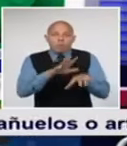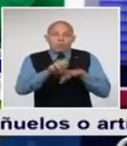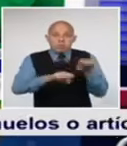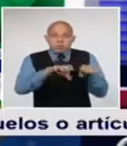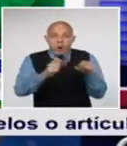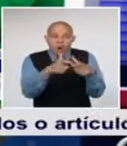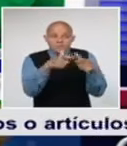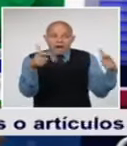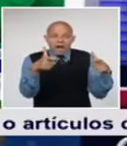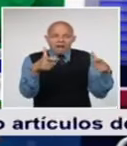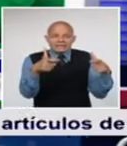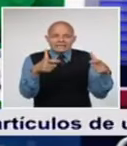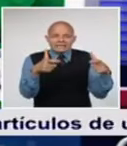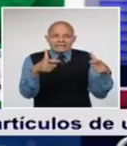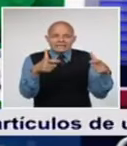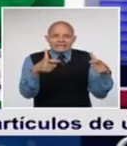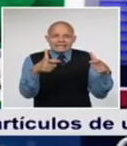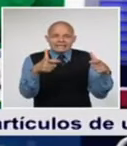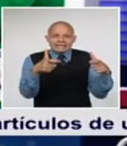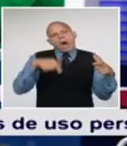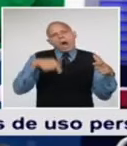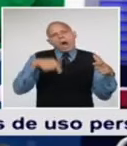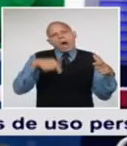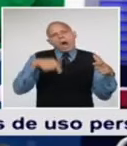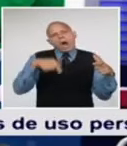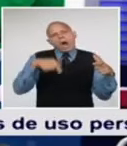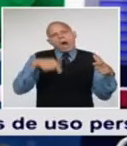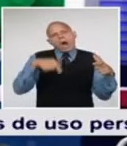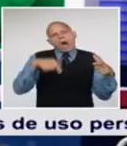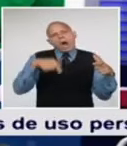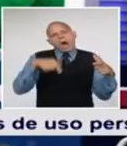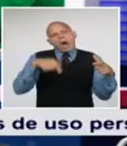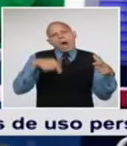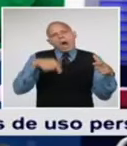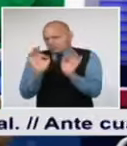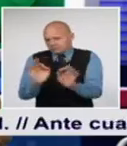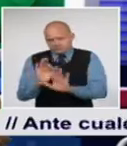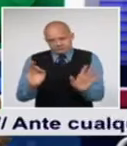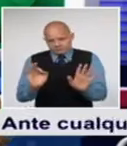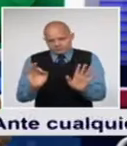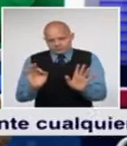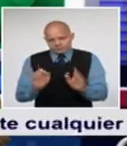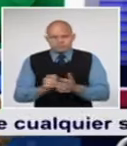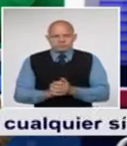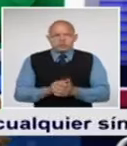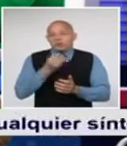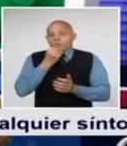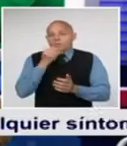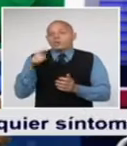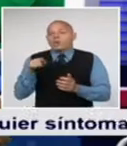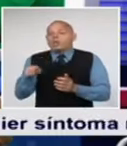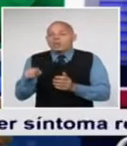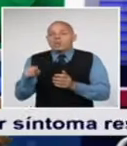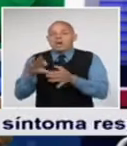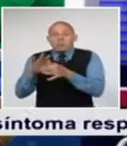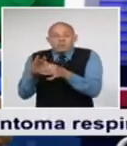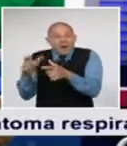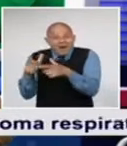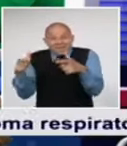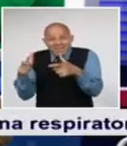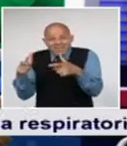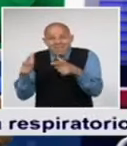que haya más grave, más crítico, tal vez más fallecidos, pues siempre está